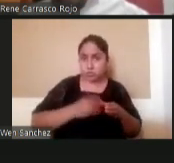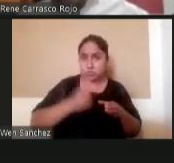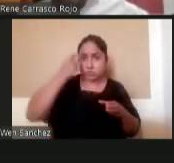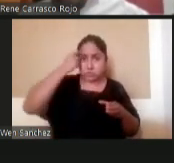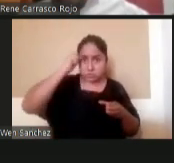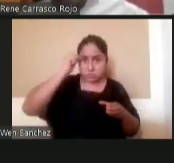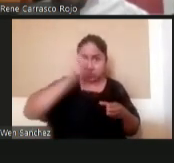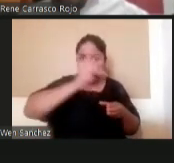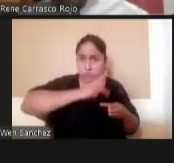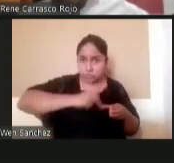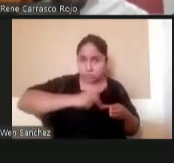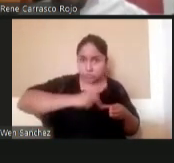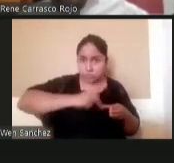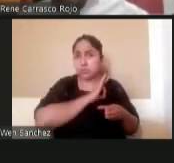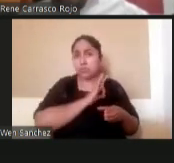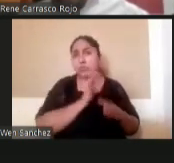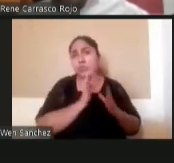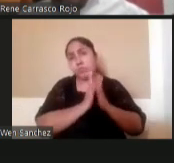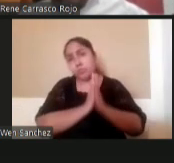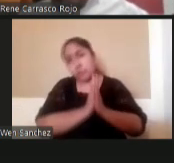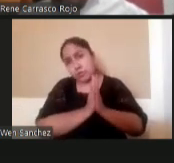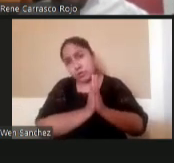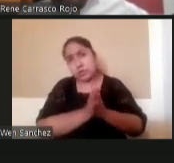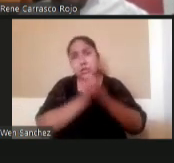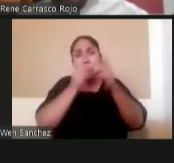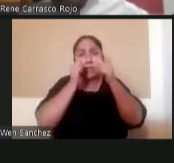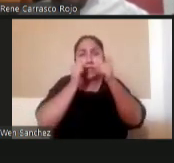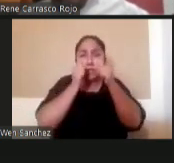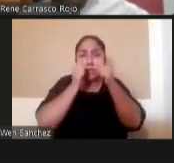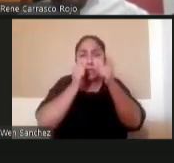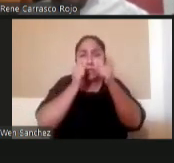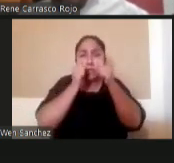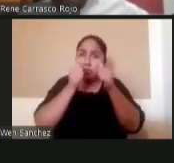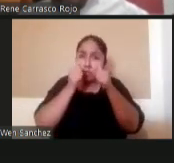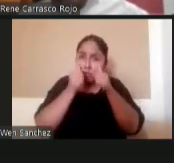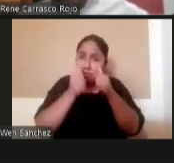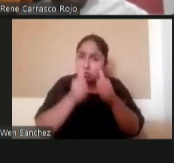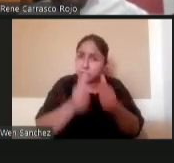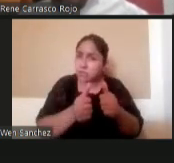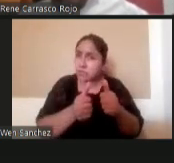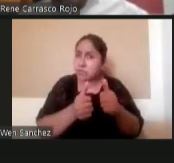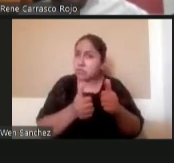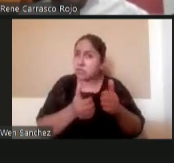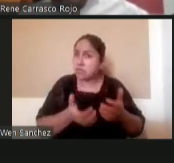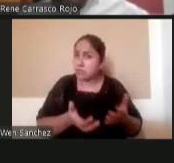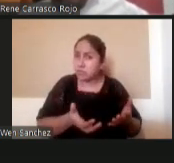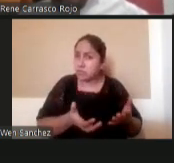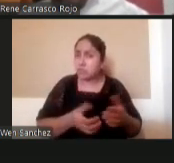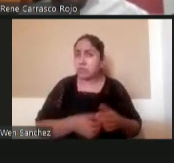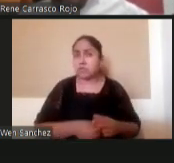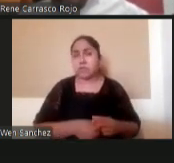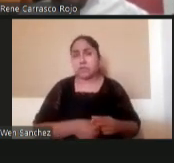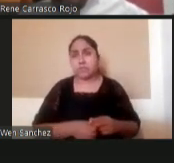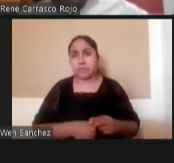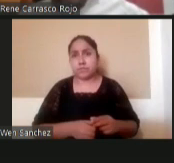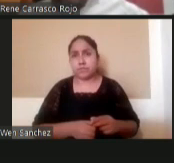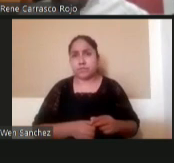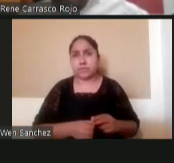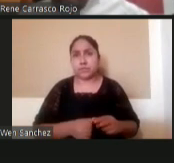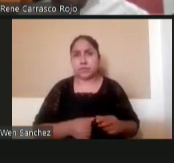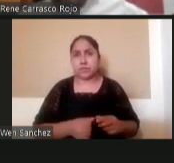que atienda lo que están incluyendo en este dictamen, que es darle